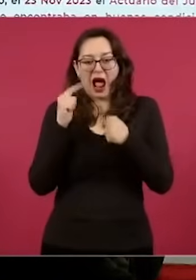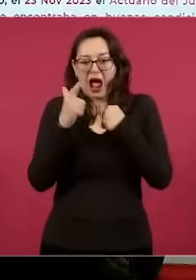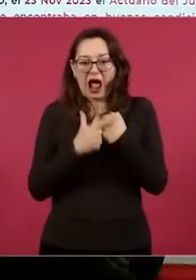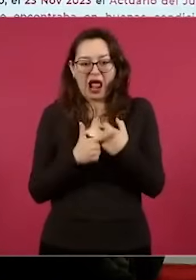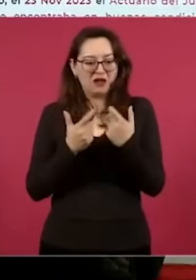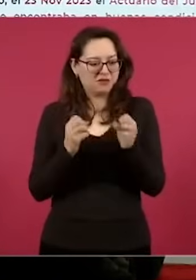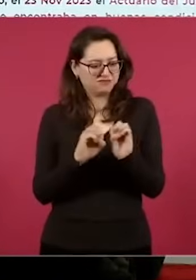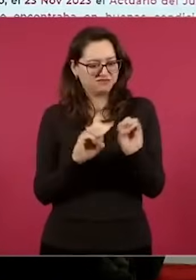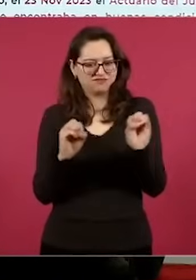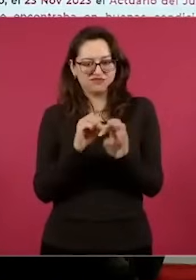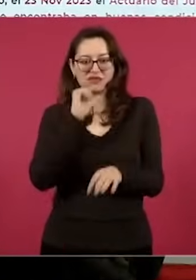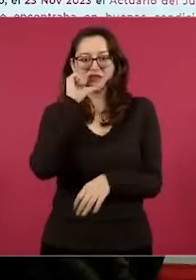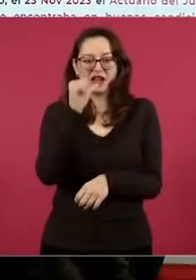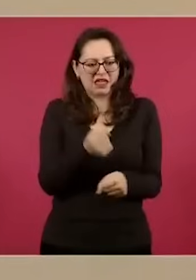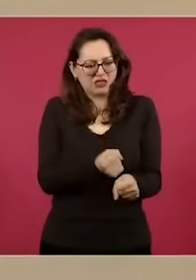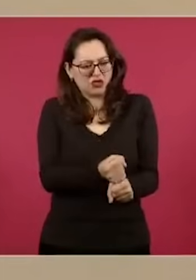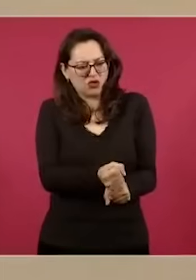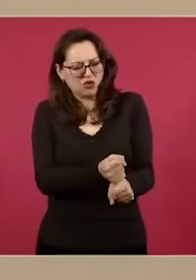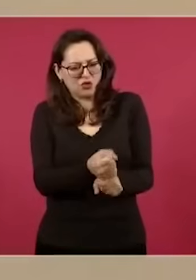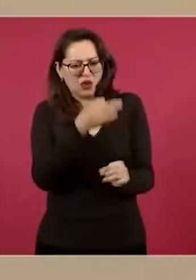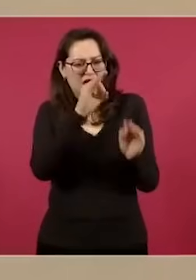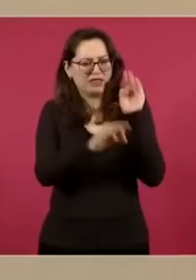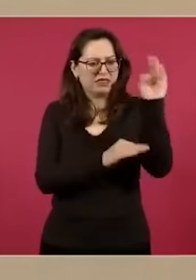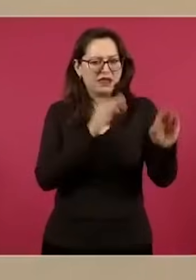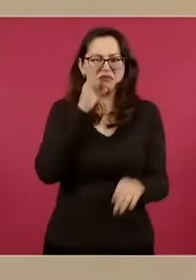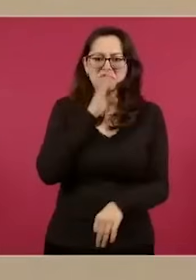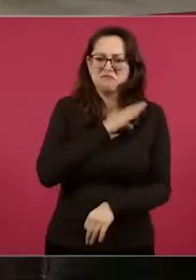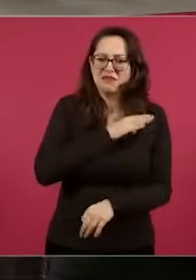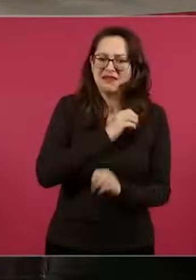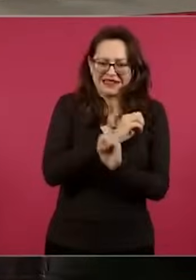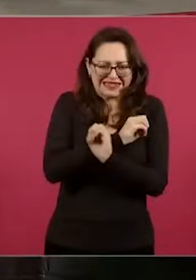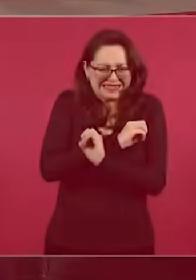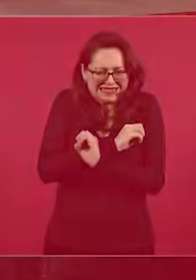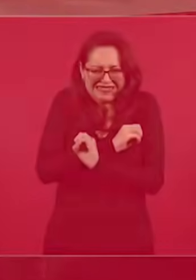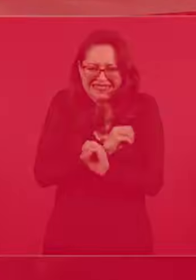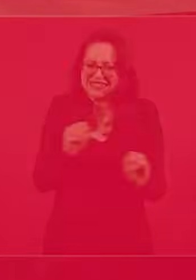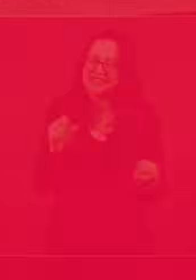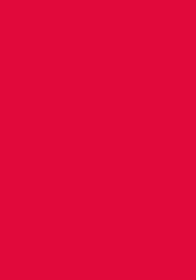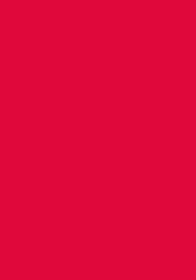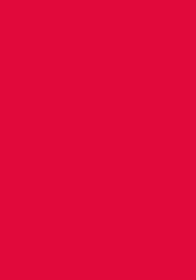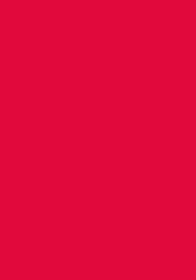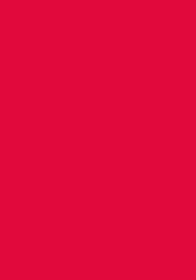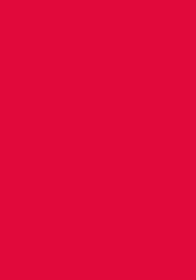moretones y no había sufrido malos tratos sería cuánto señor